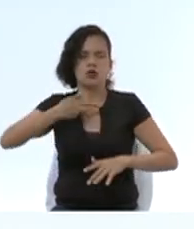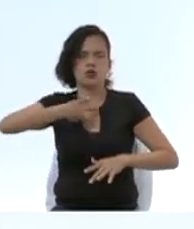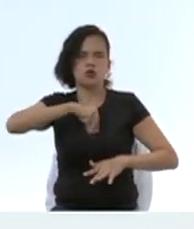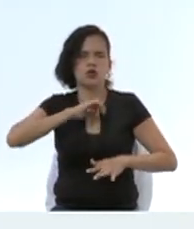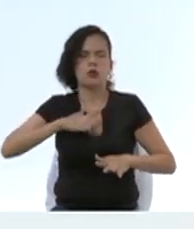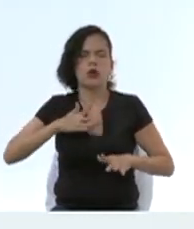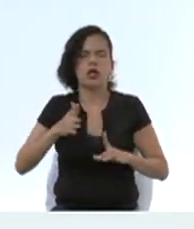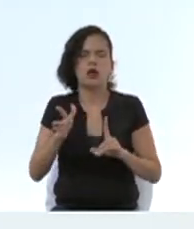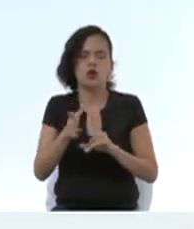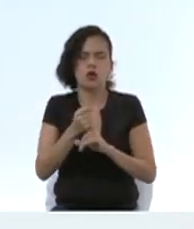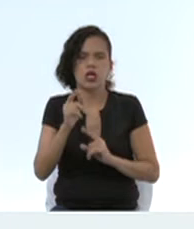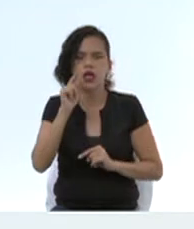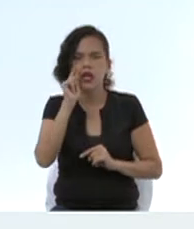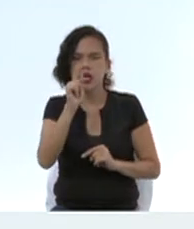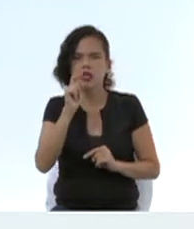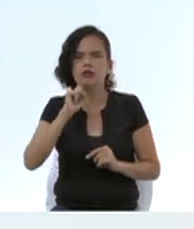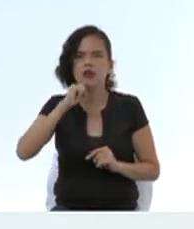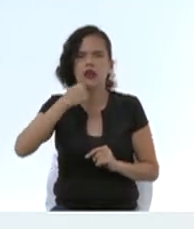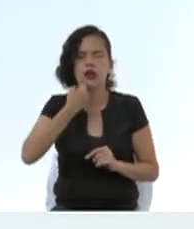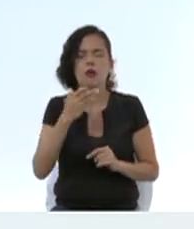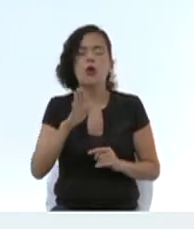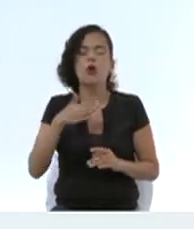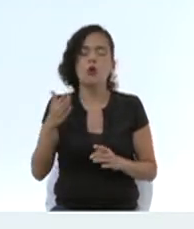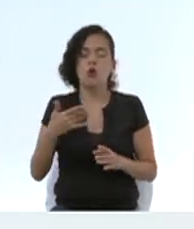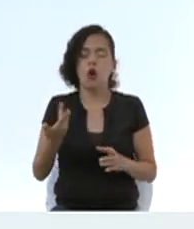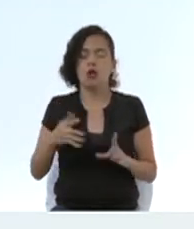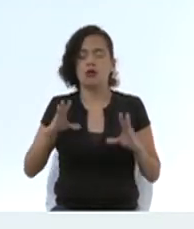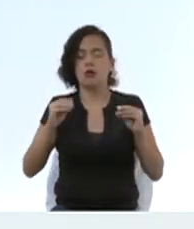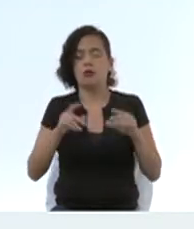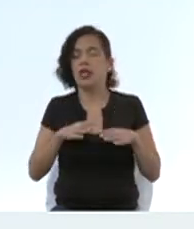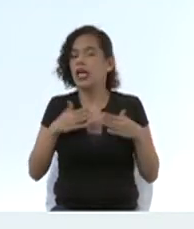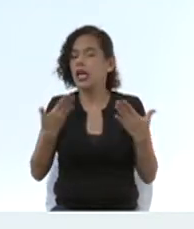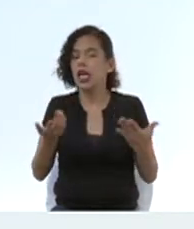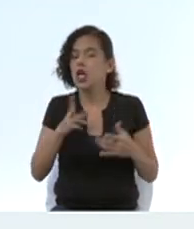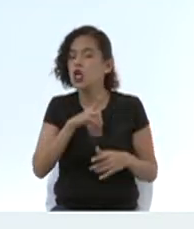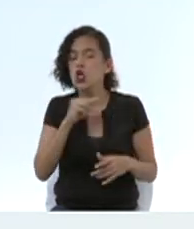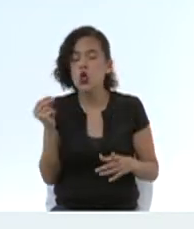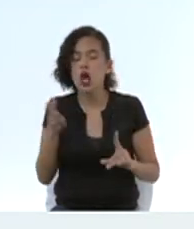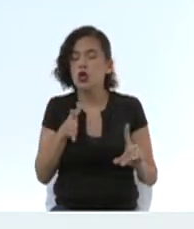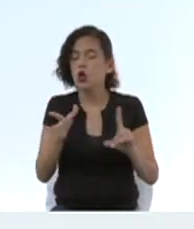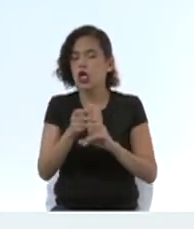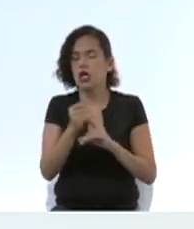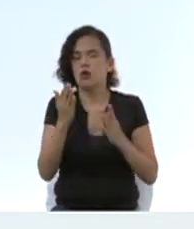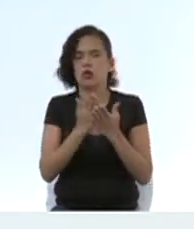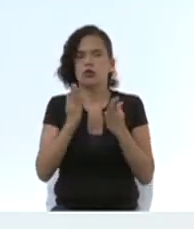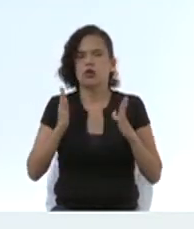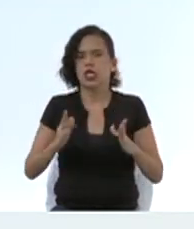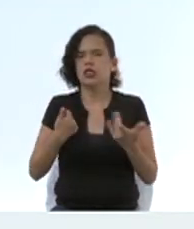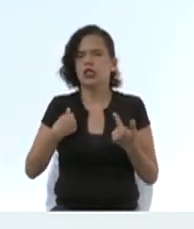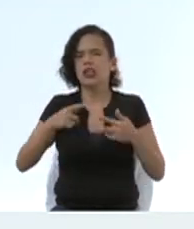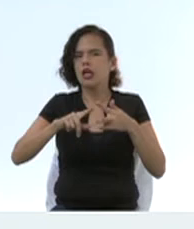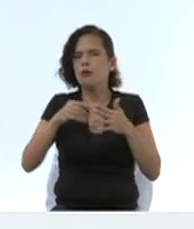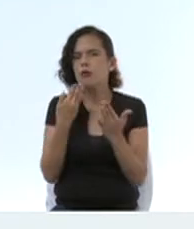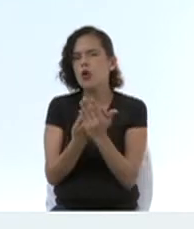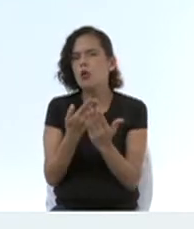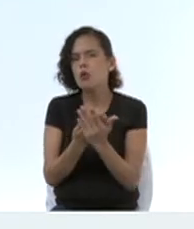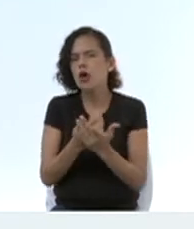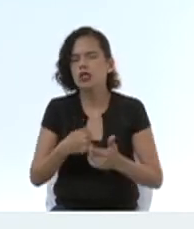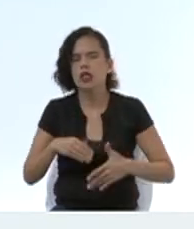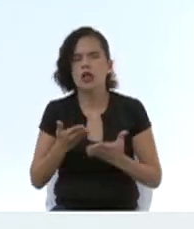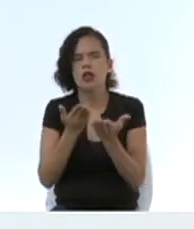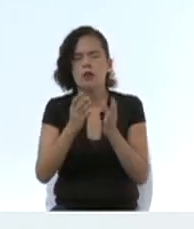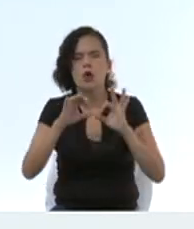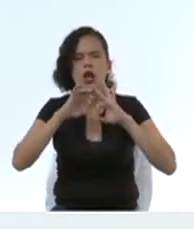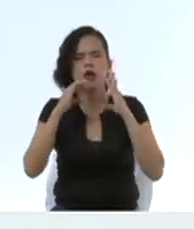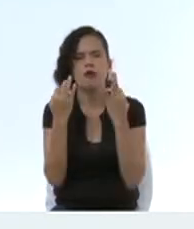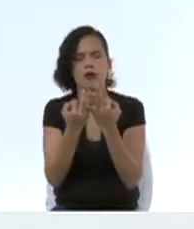alcance. Esa es la clave. Cuando hablamos de qué no ha alcanzado al estudiante, vamos a verlo desde qué estrategia o qué propuesta le damos a la